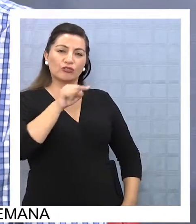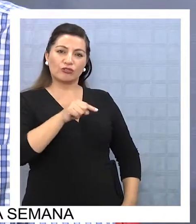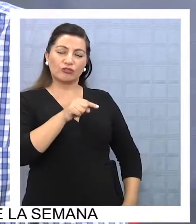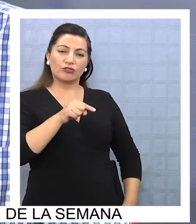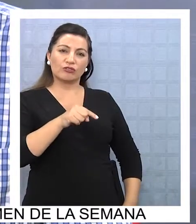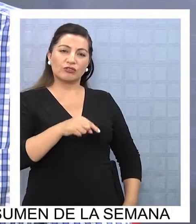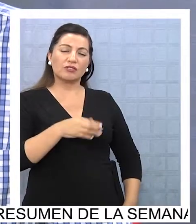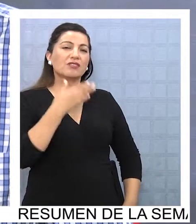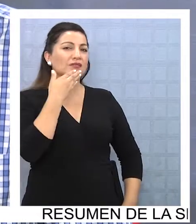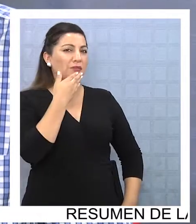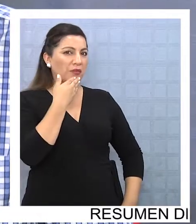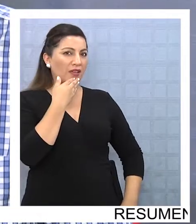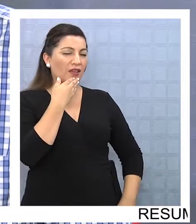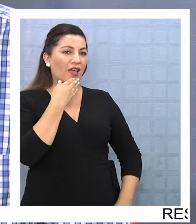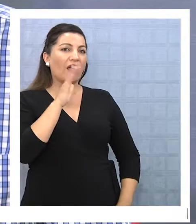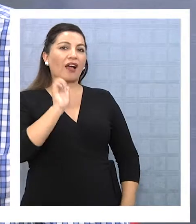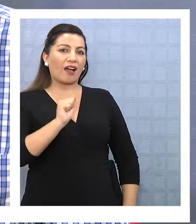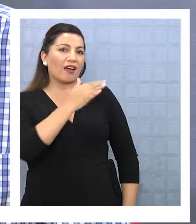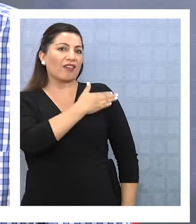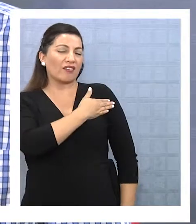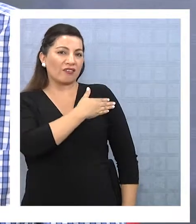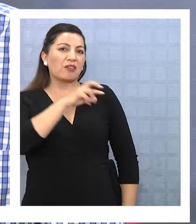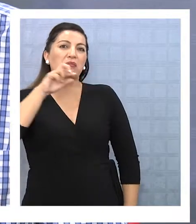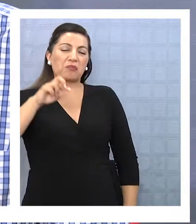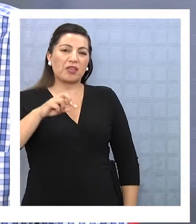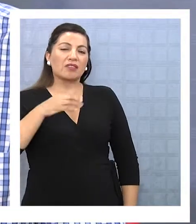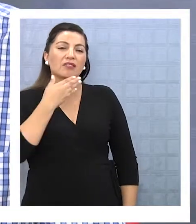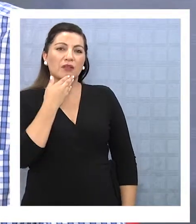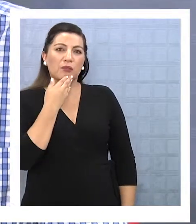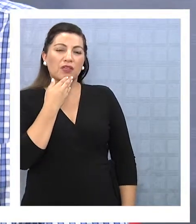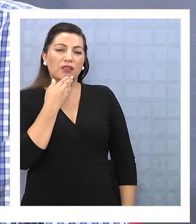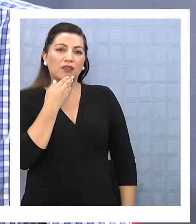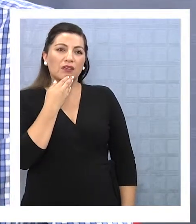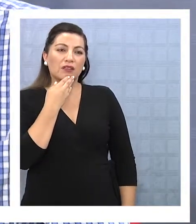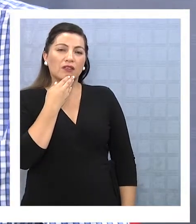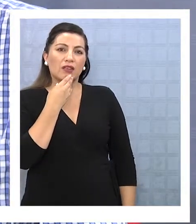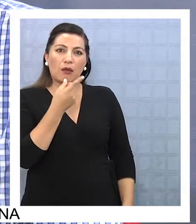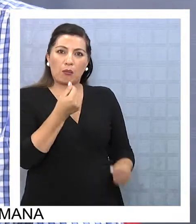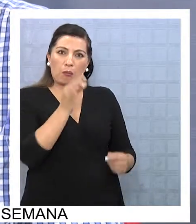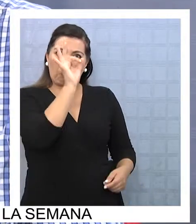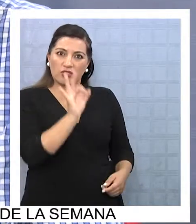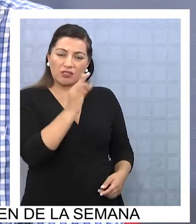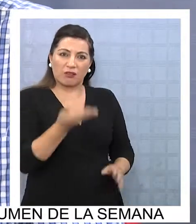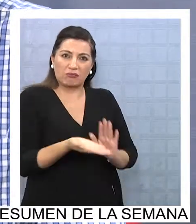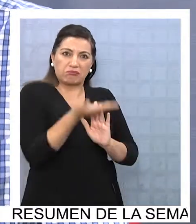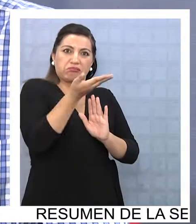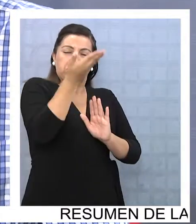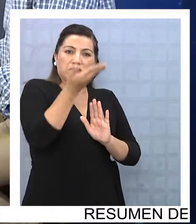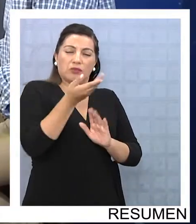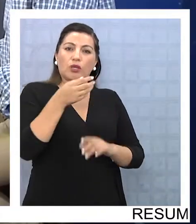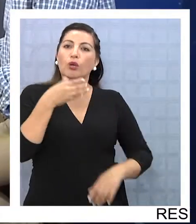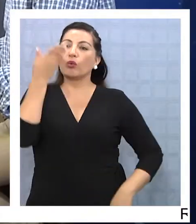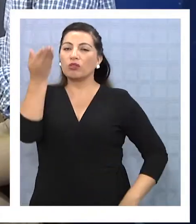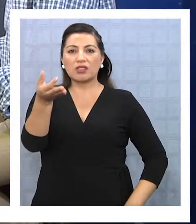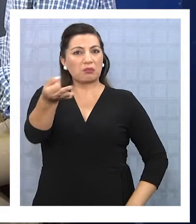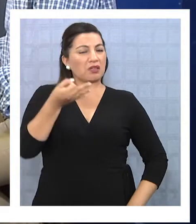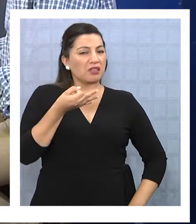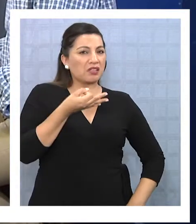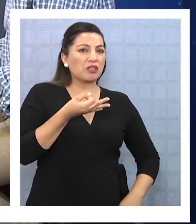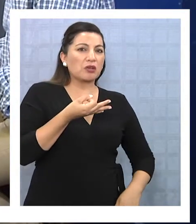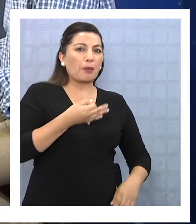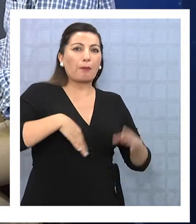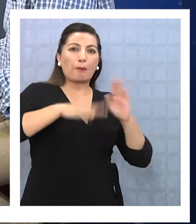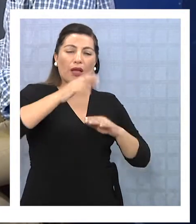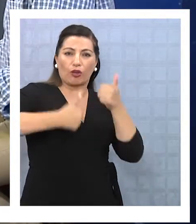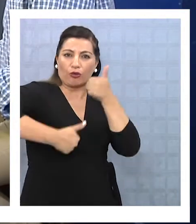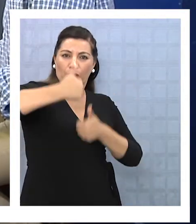hacía ver, digamos, por ejemplo, ¿cierto?, que las AFP tenían utilidades muy cuantiosas, digamos. Y usted dijo, bueno, hay que generar, ¿cierto?,